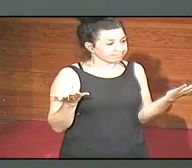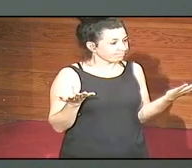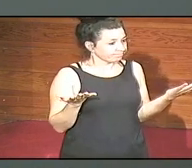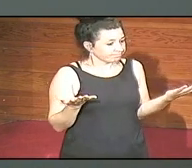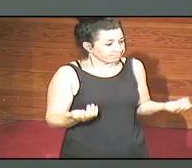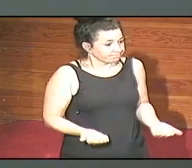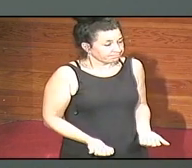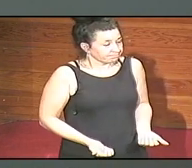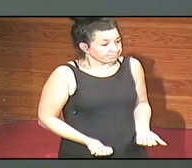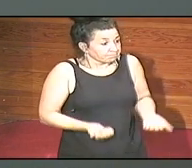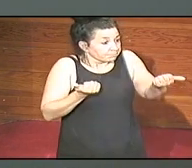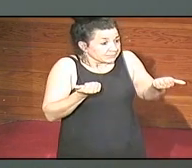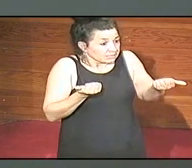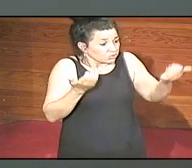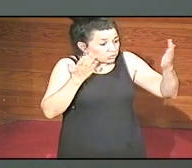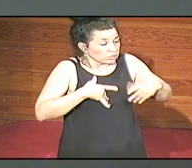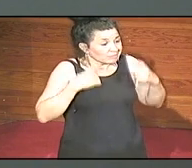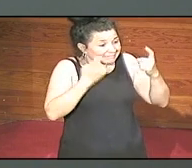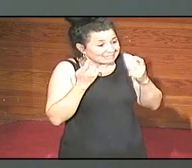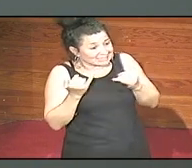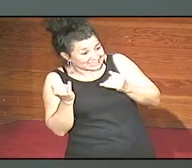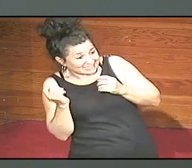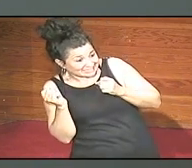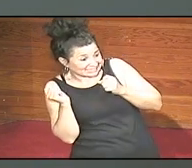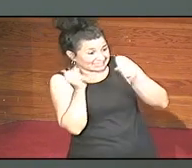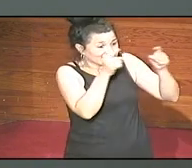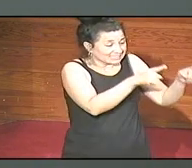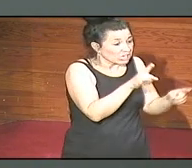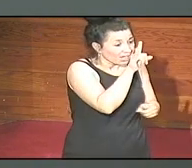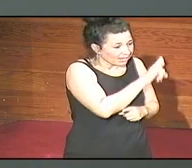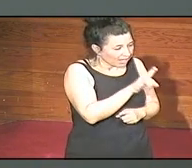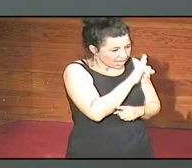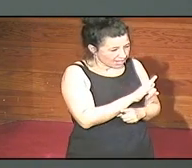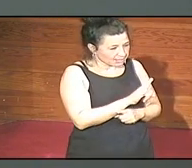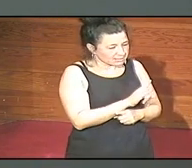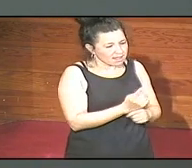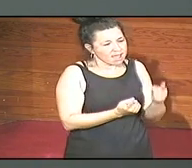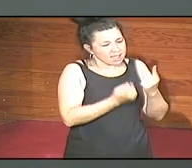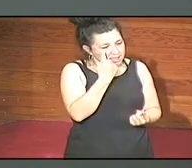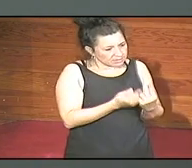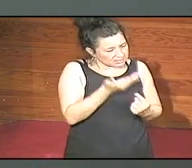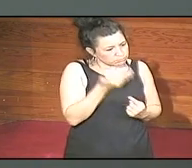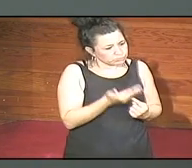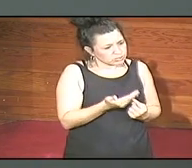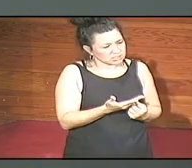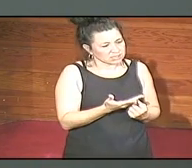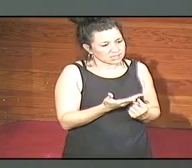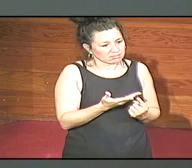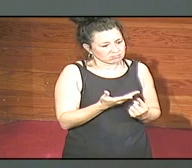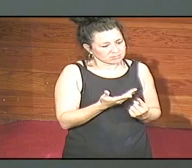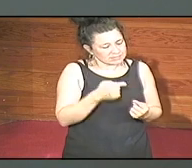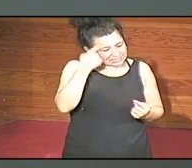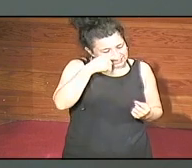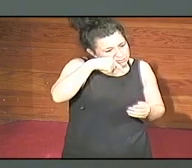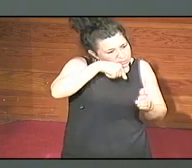vamos a intentar a ir a canarias la raíz creo que muchas veces es importante para entender por qué están pasando